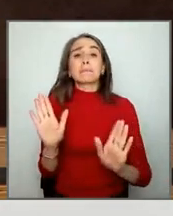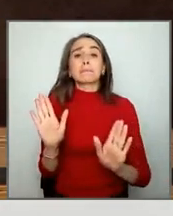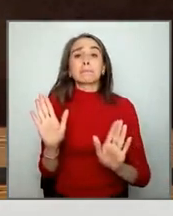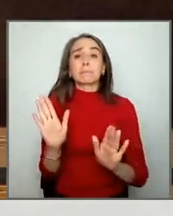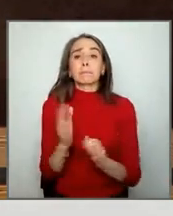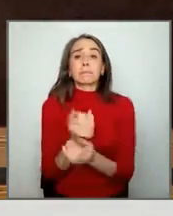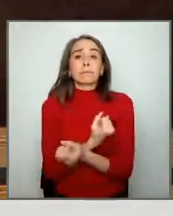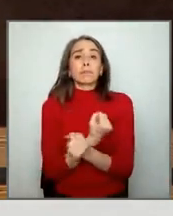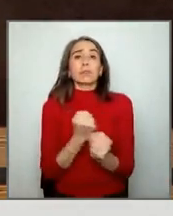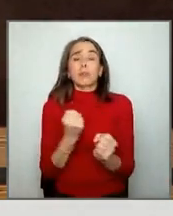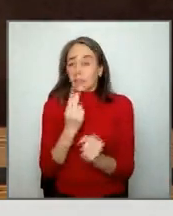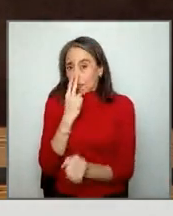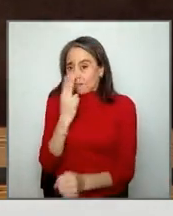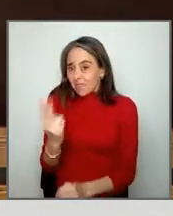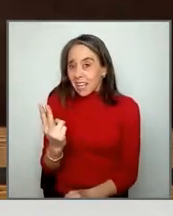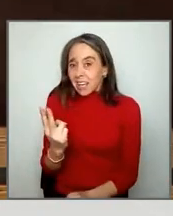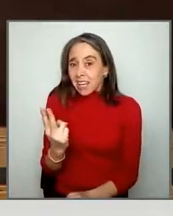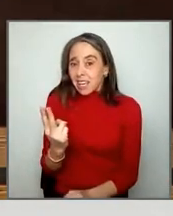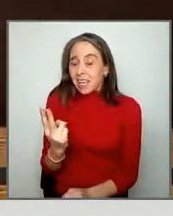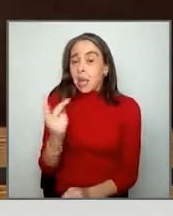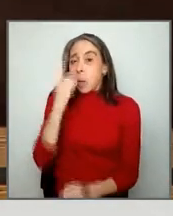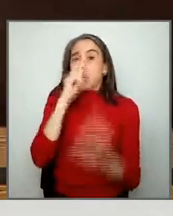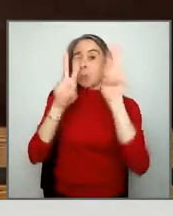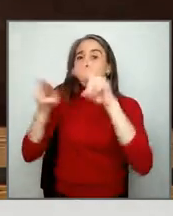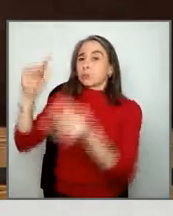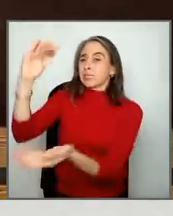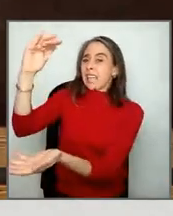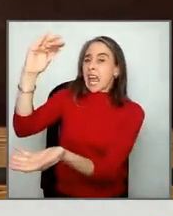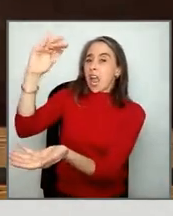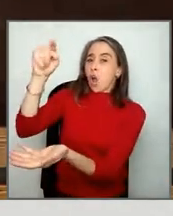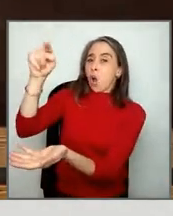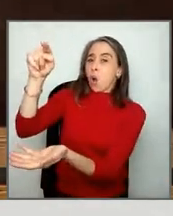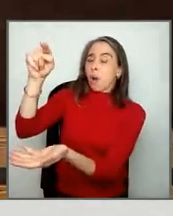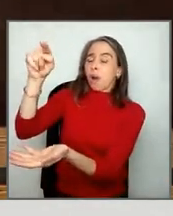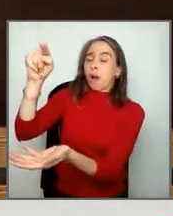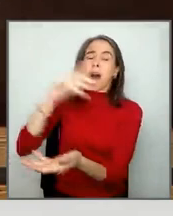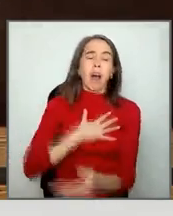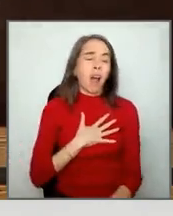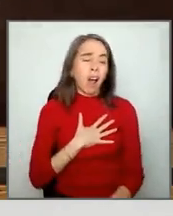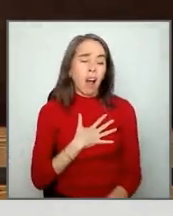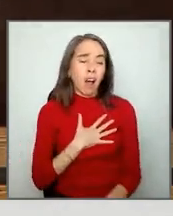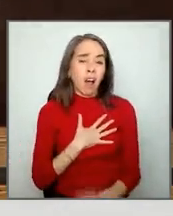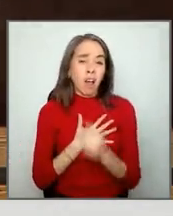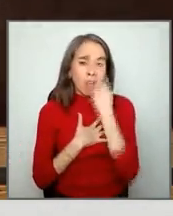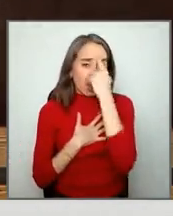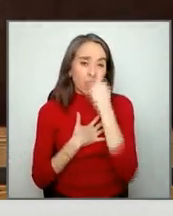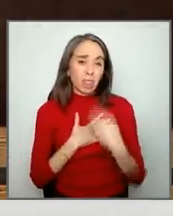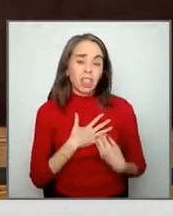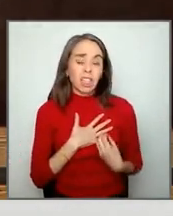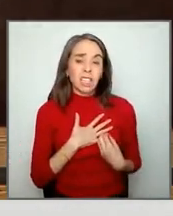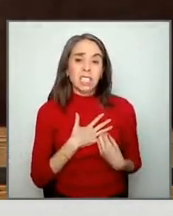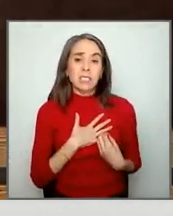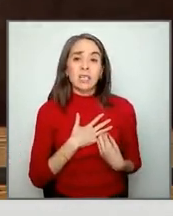sentir una una sensación de profunda tristeza cuando cuando Esto ocurrió